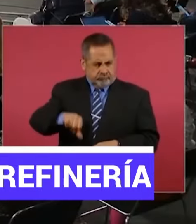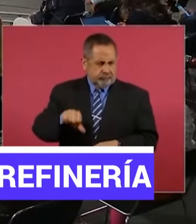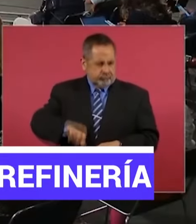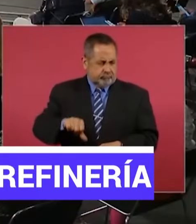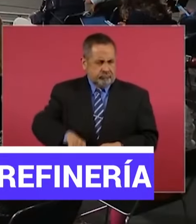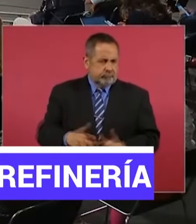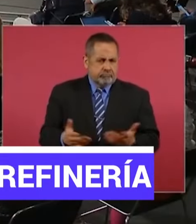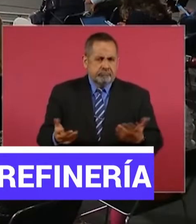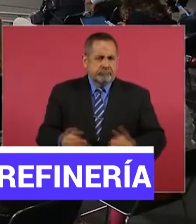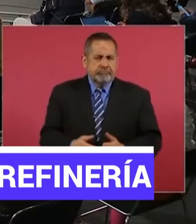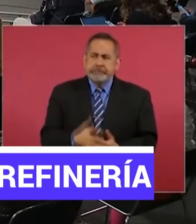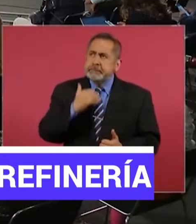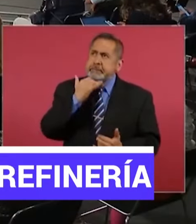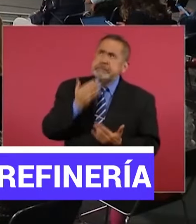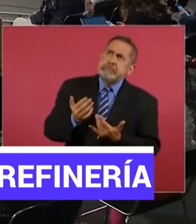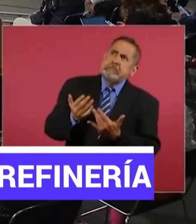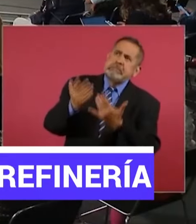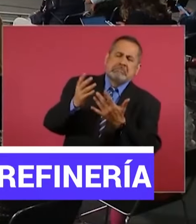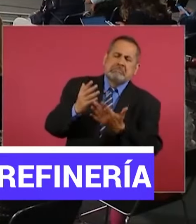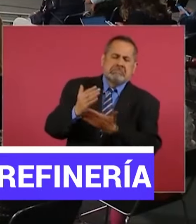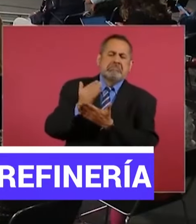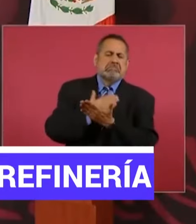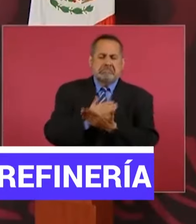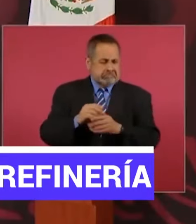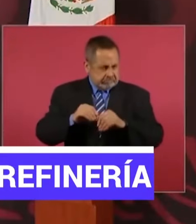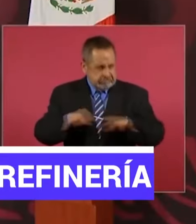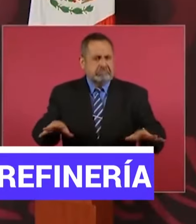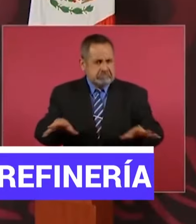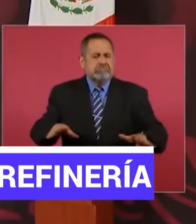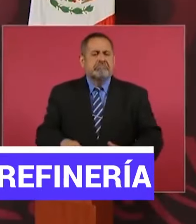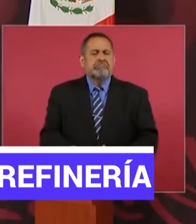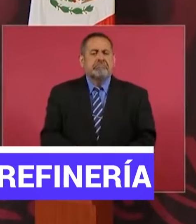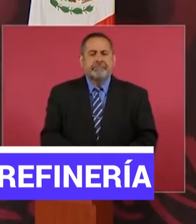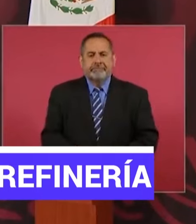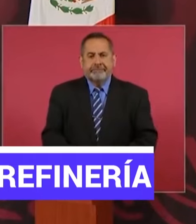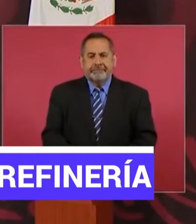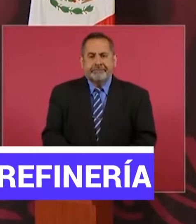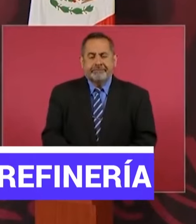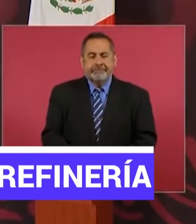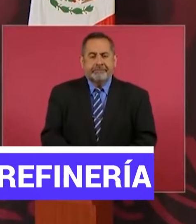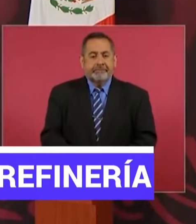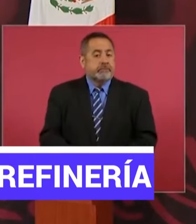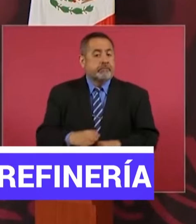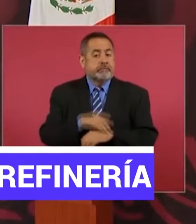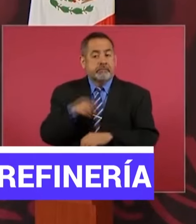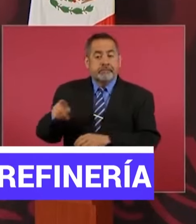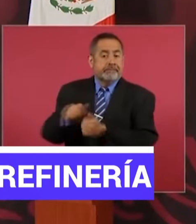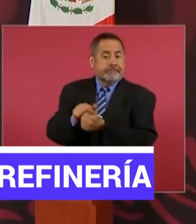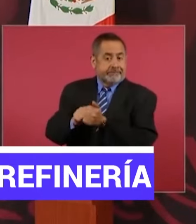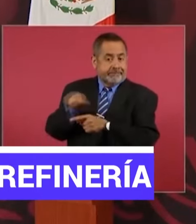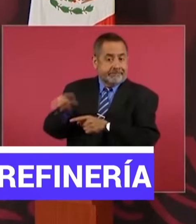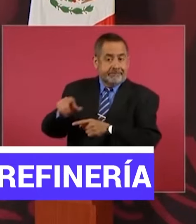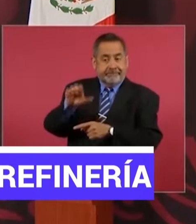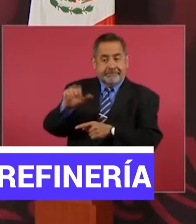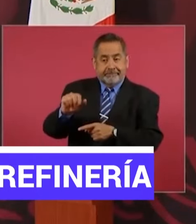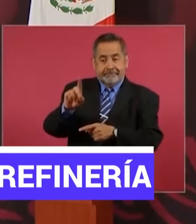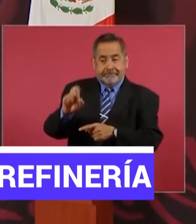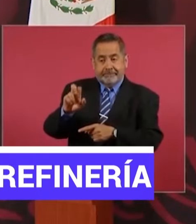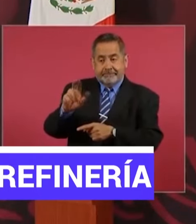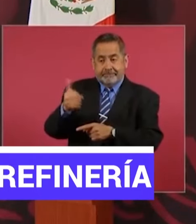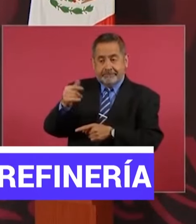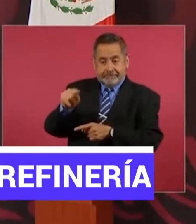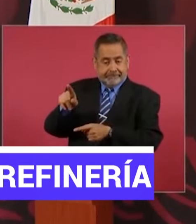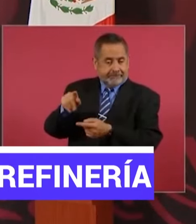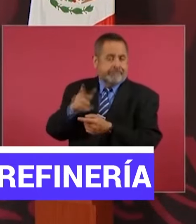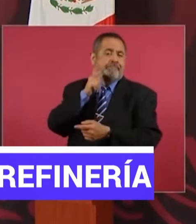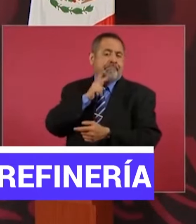de Cadereyta, el presidente reiteró que esas industrias son necesarias en el país. Agregó que leyó lo que dijo el alcalde de